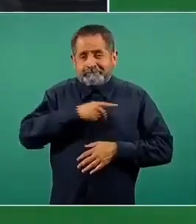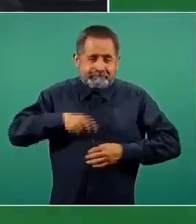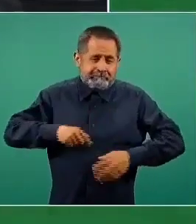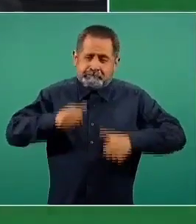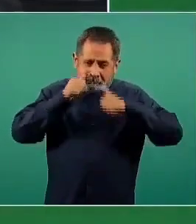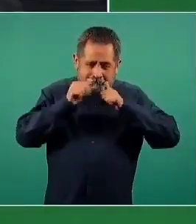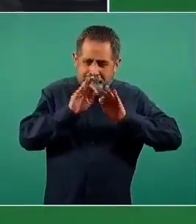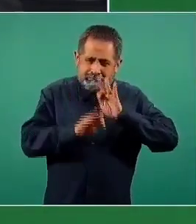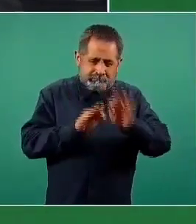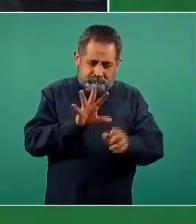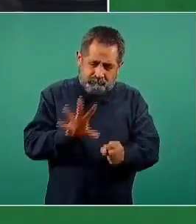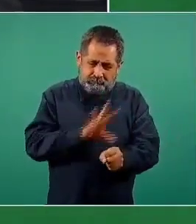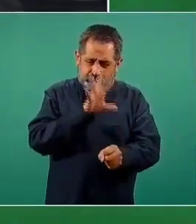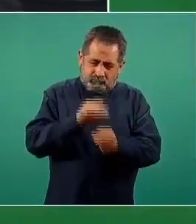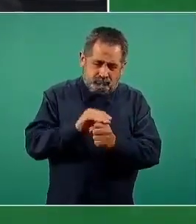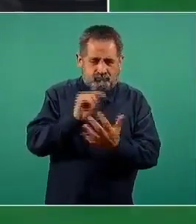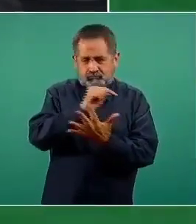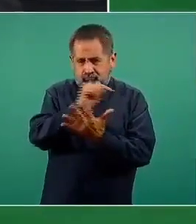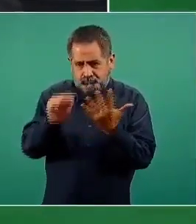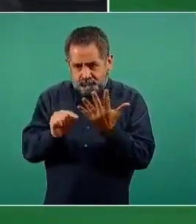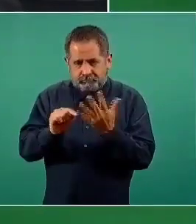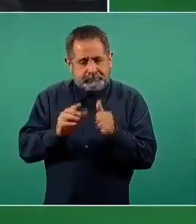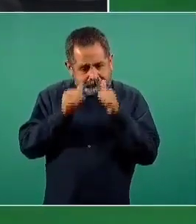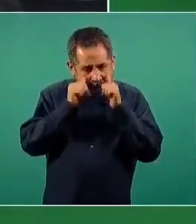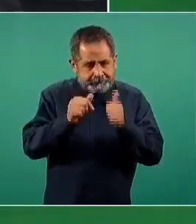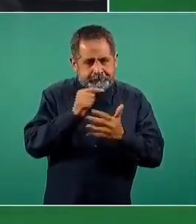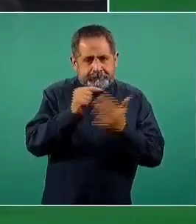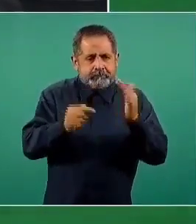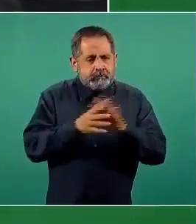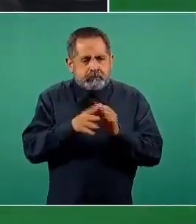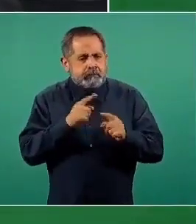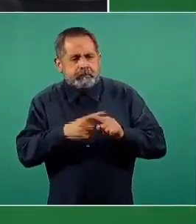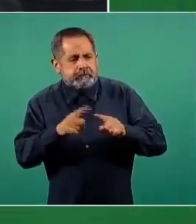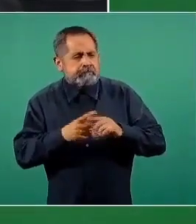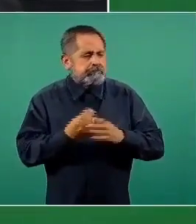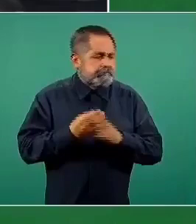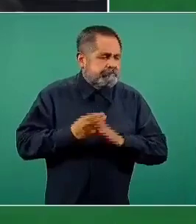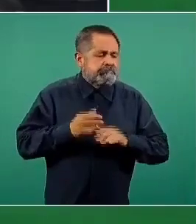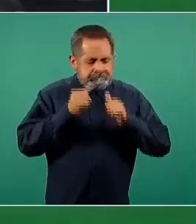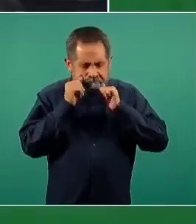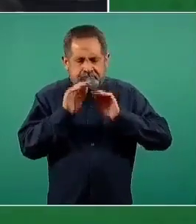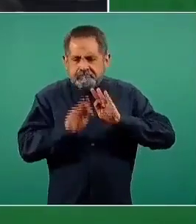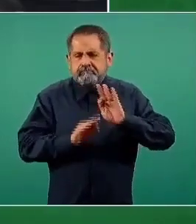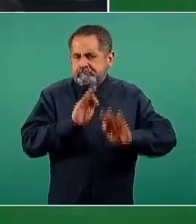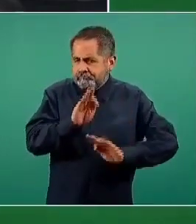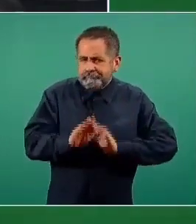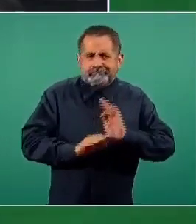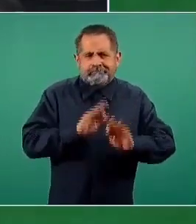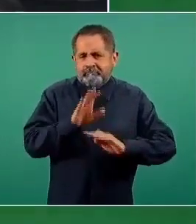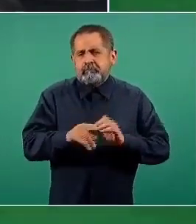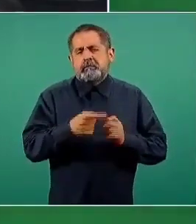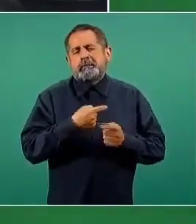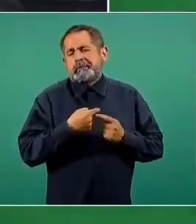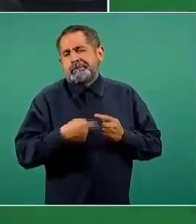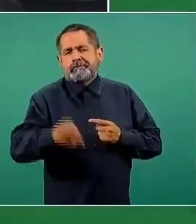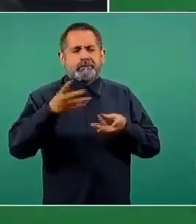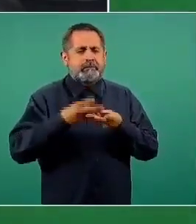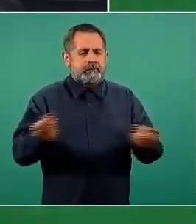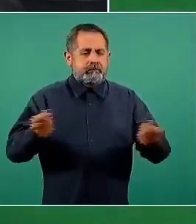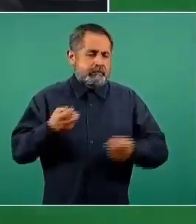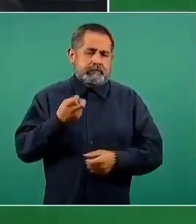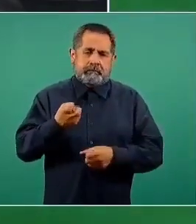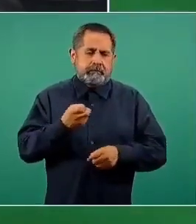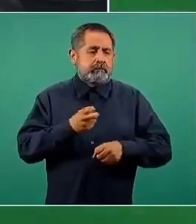atención integral que considere distintos aspectos en que se puede manifestar la